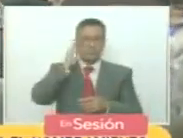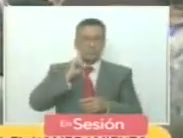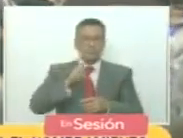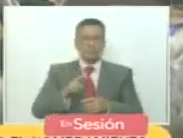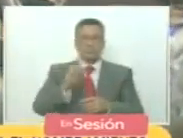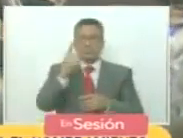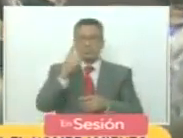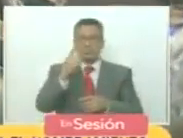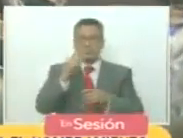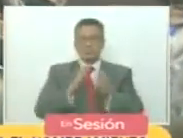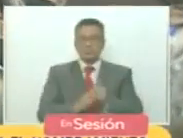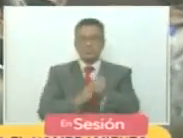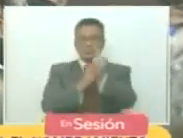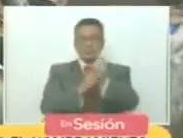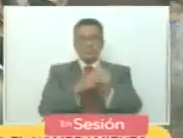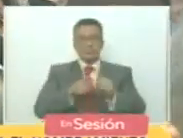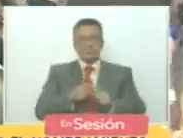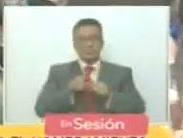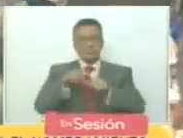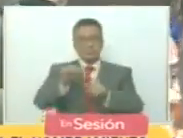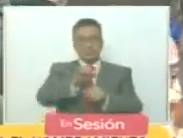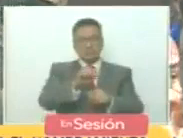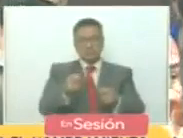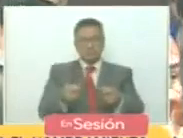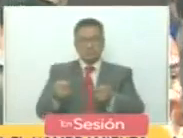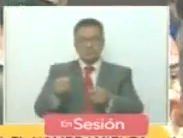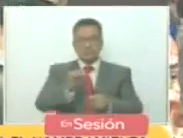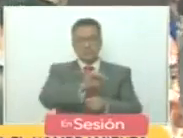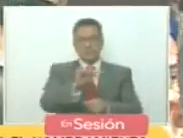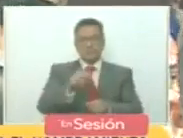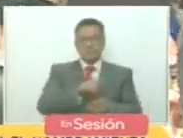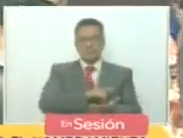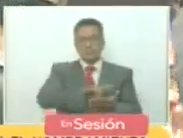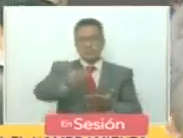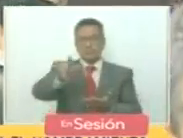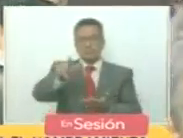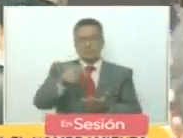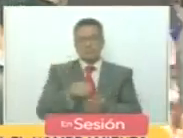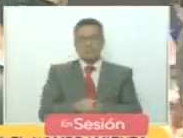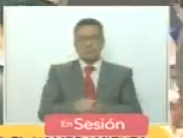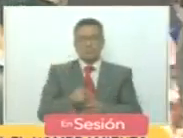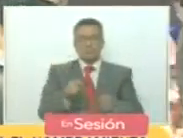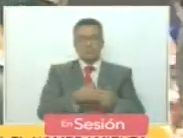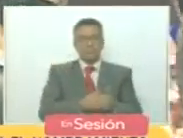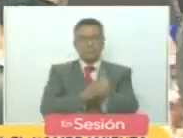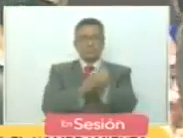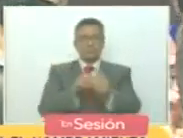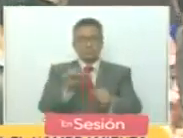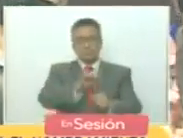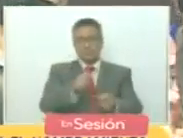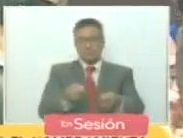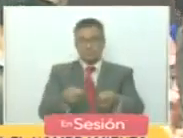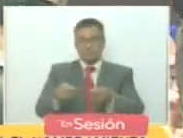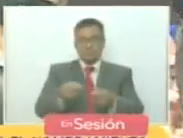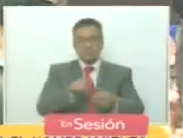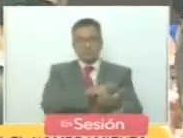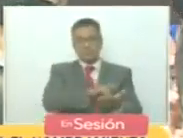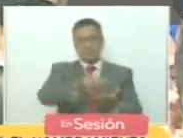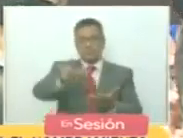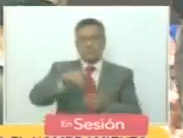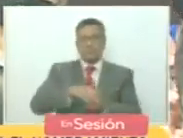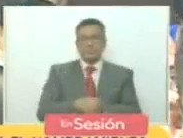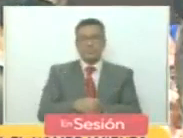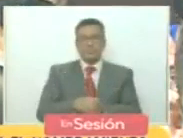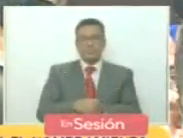un comandante piloto de caza. Un comandante piloto de caza